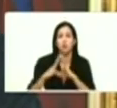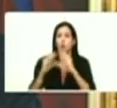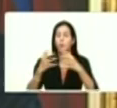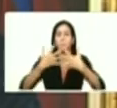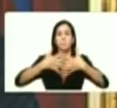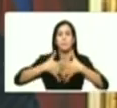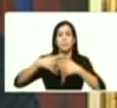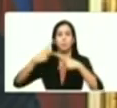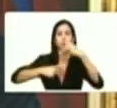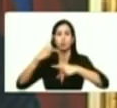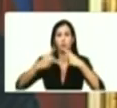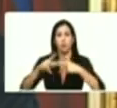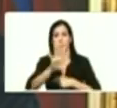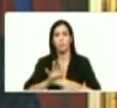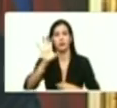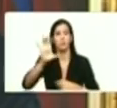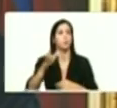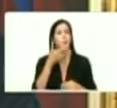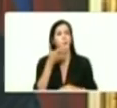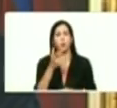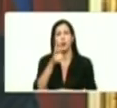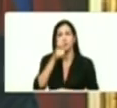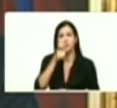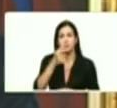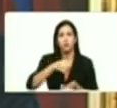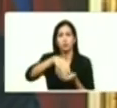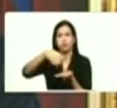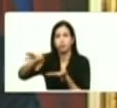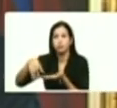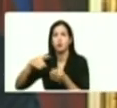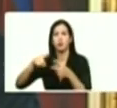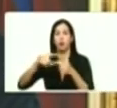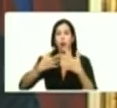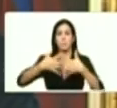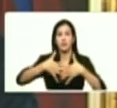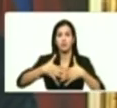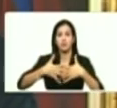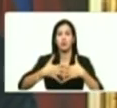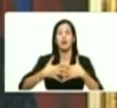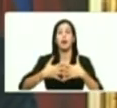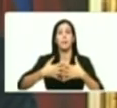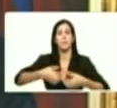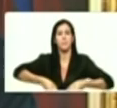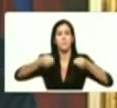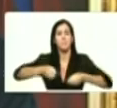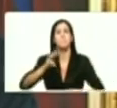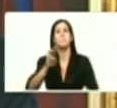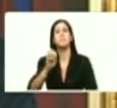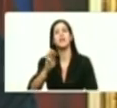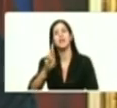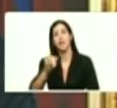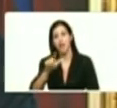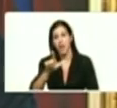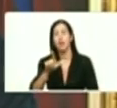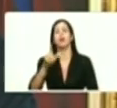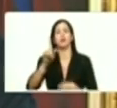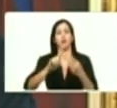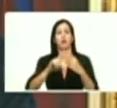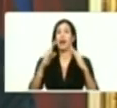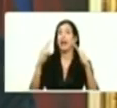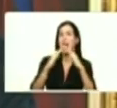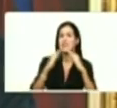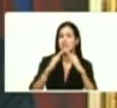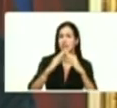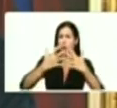productiva de logística distributiva de la corporación pedemercal de la corporación casa y de la